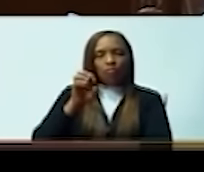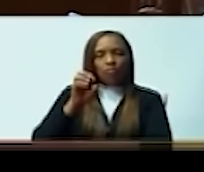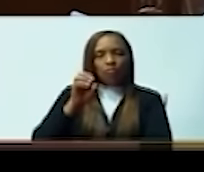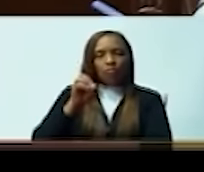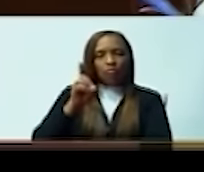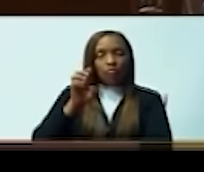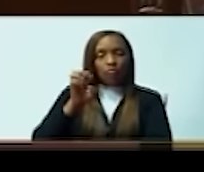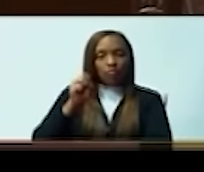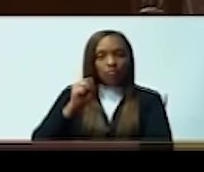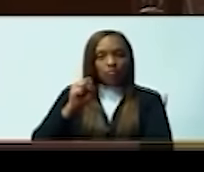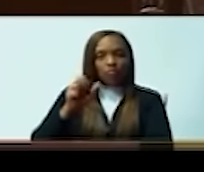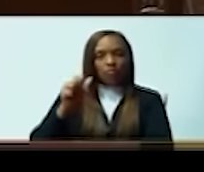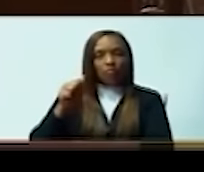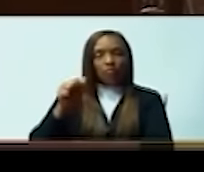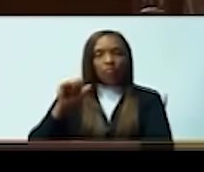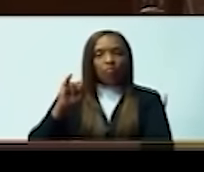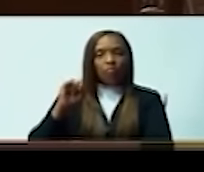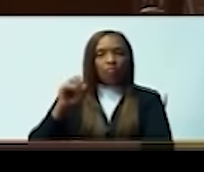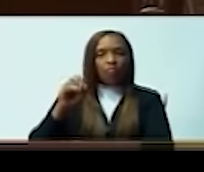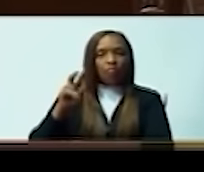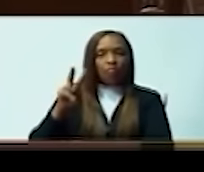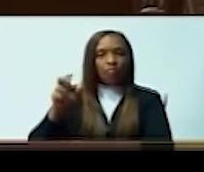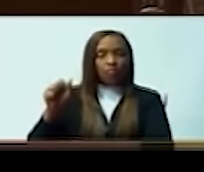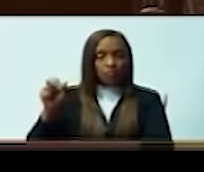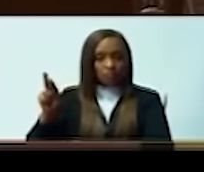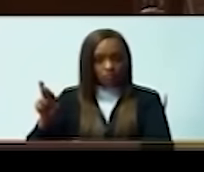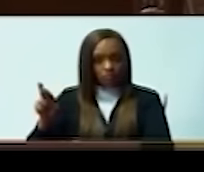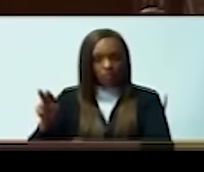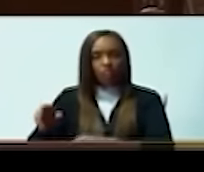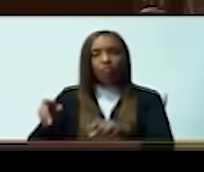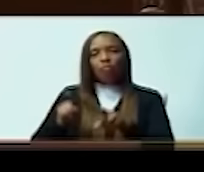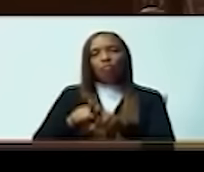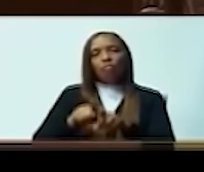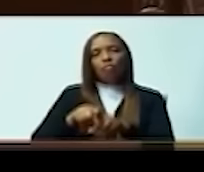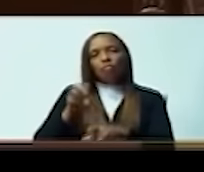el senador Mircea de Franjul,